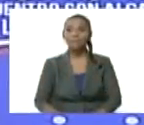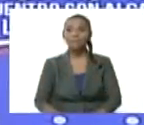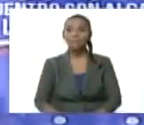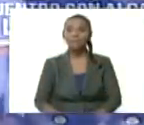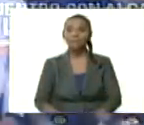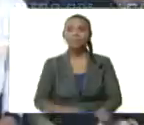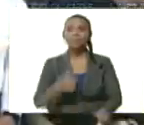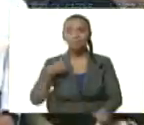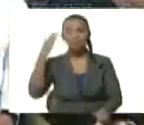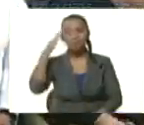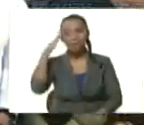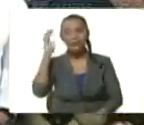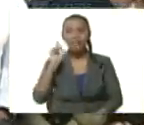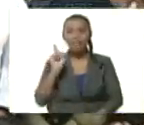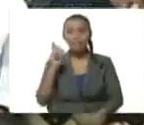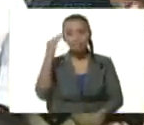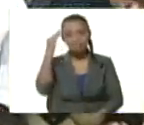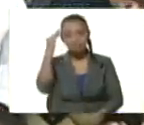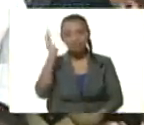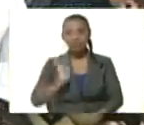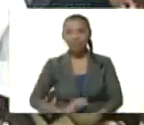Yo sé que es así.